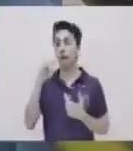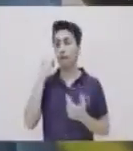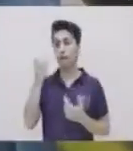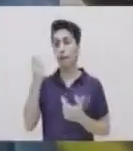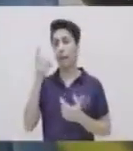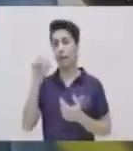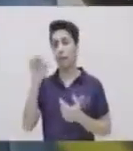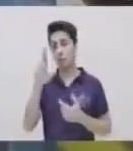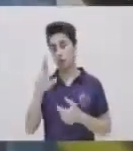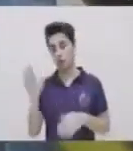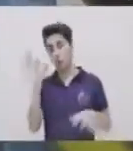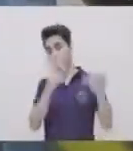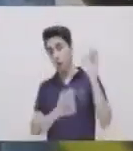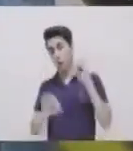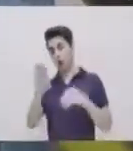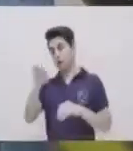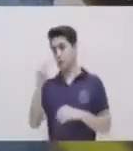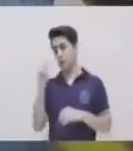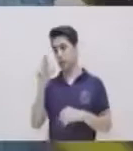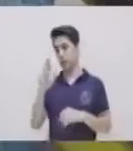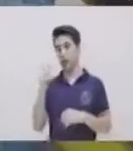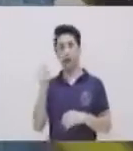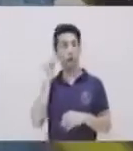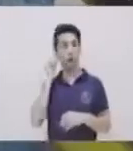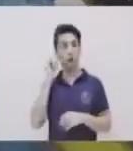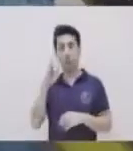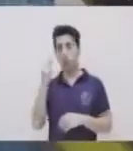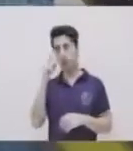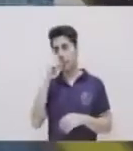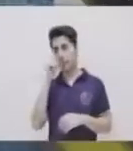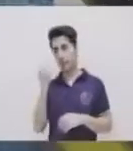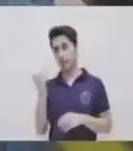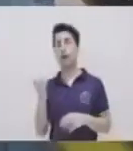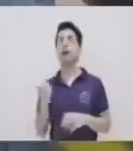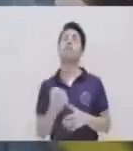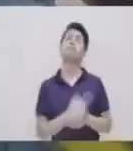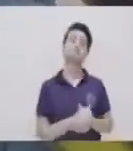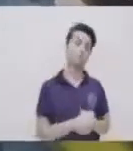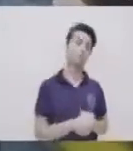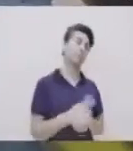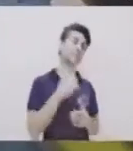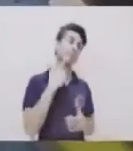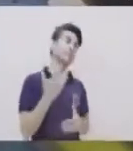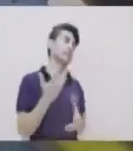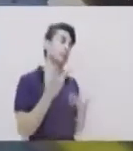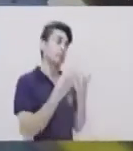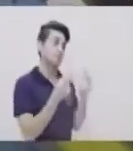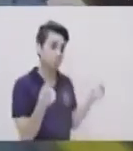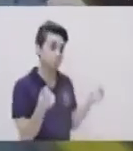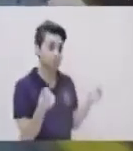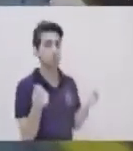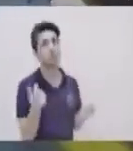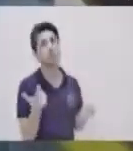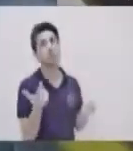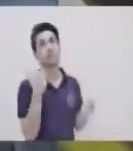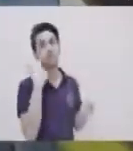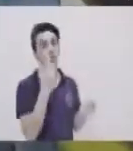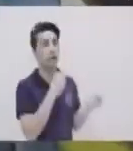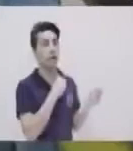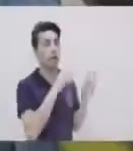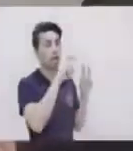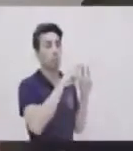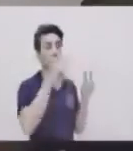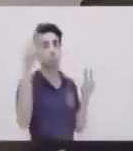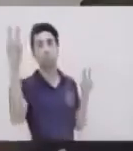el mono zaraguate, como era llamado aquí en Guatemala. O sea que hay dos posibilidades: de que se haya empezado a extinguir o que haya